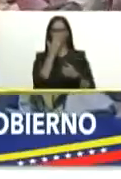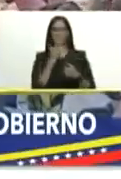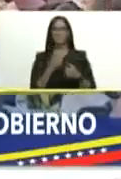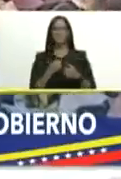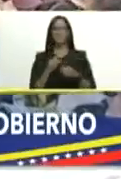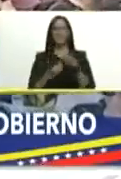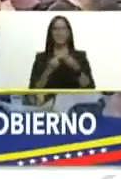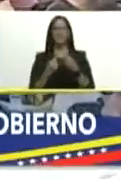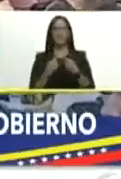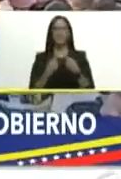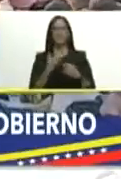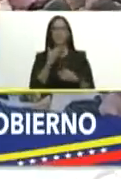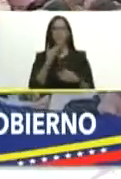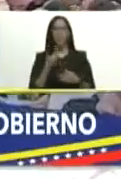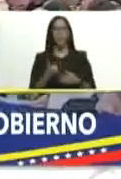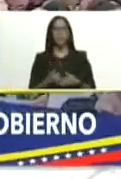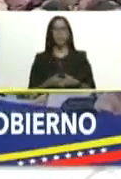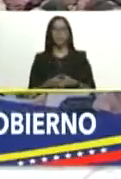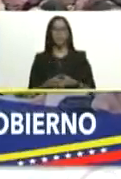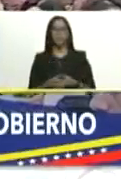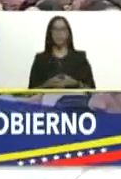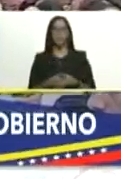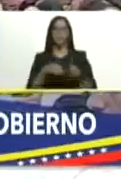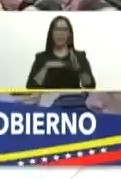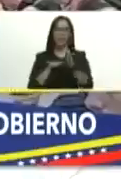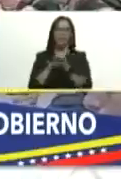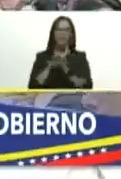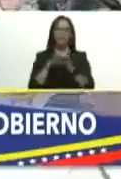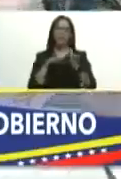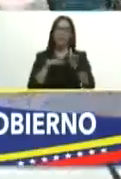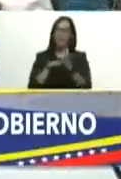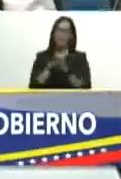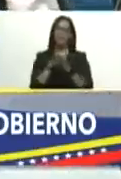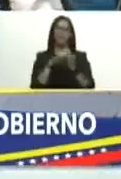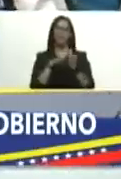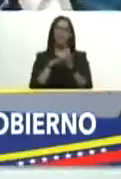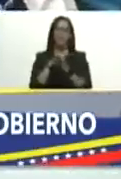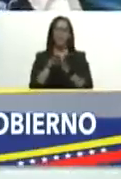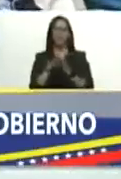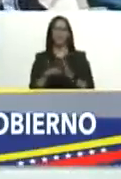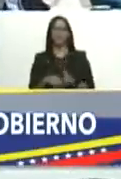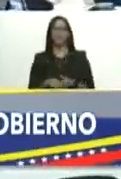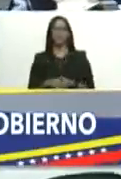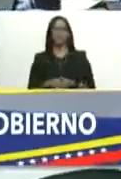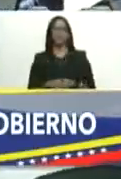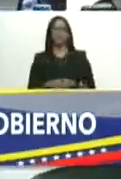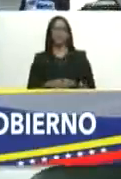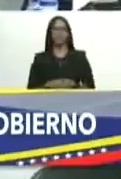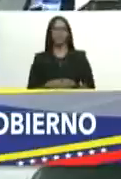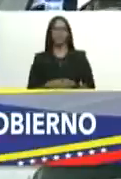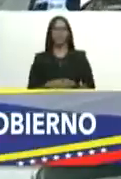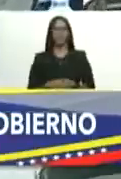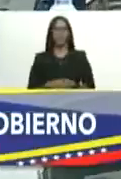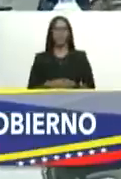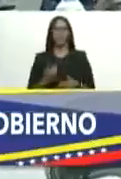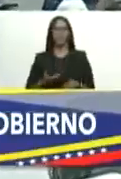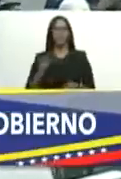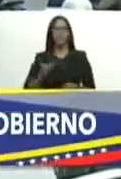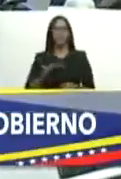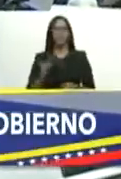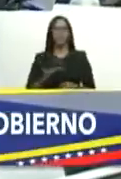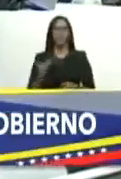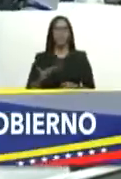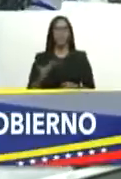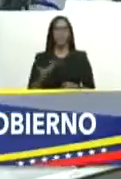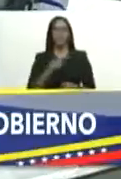las cosas mejor, para avanzar, avanzar y avanzar. Por eso es tan importante